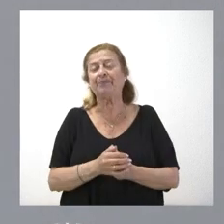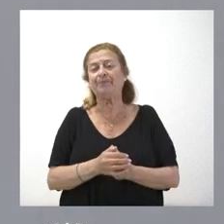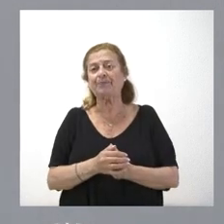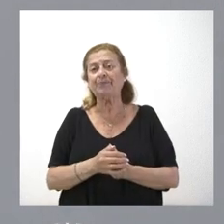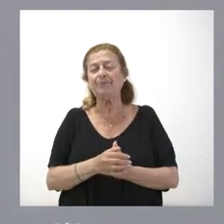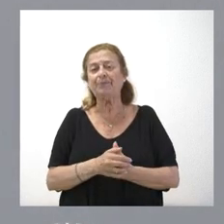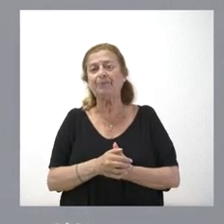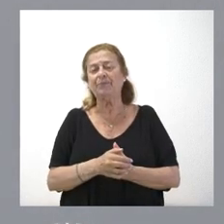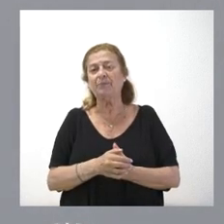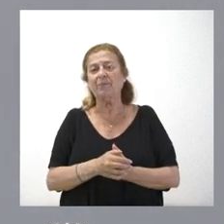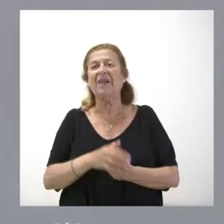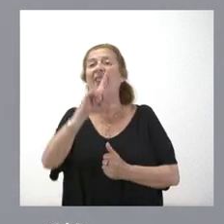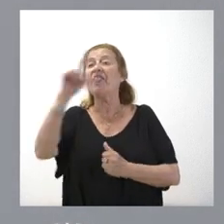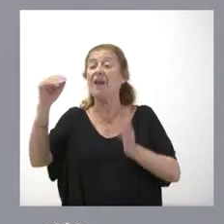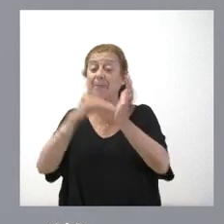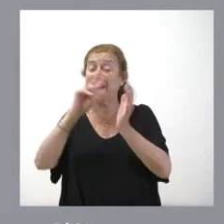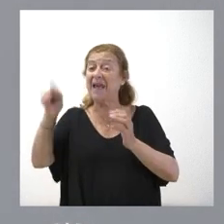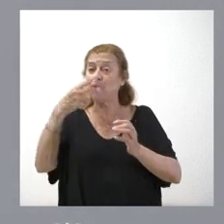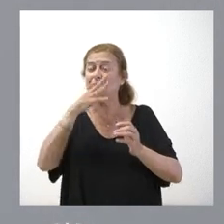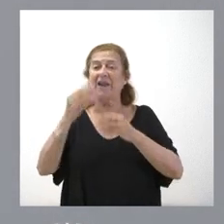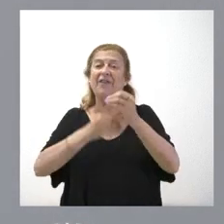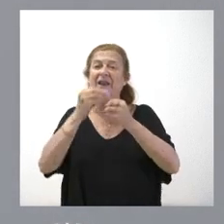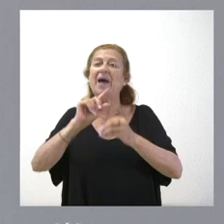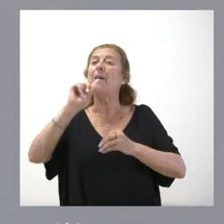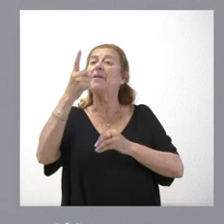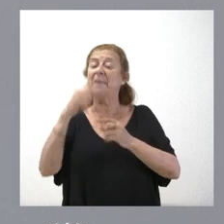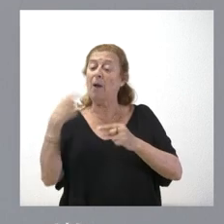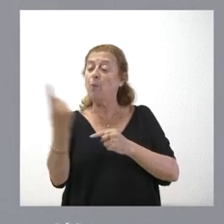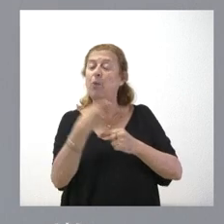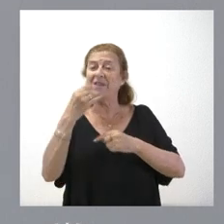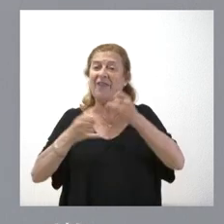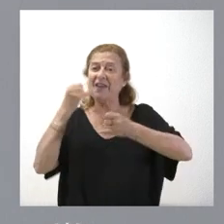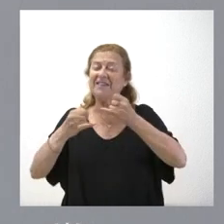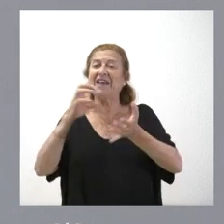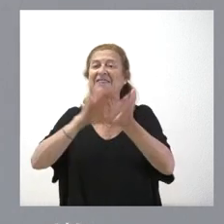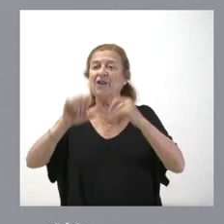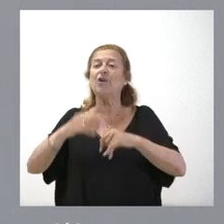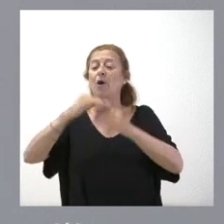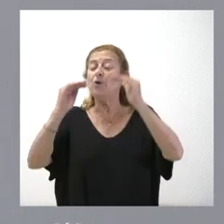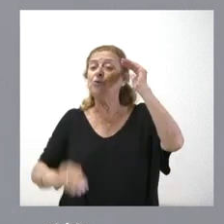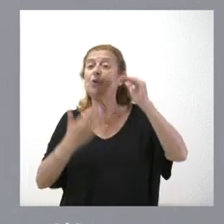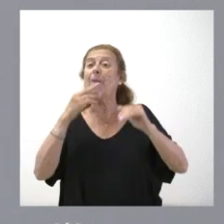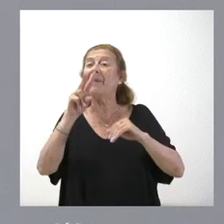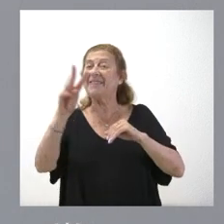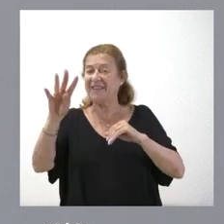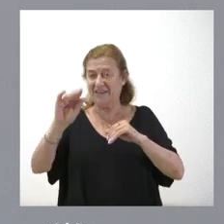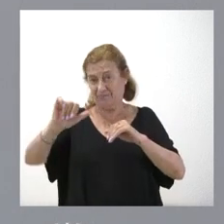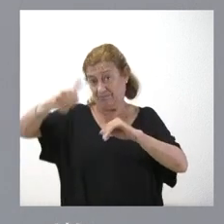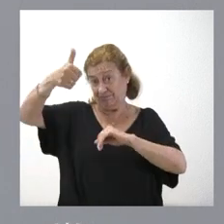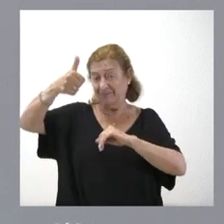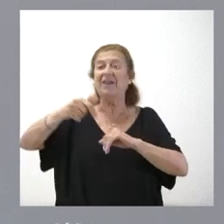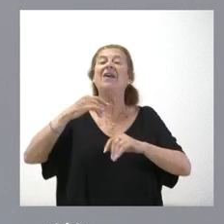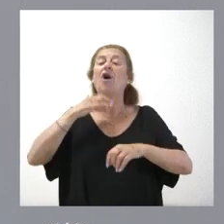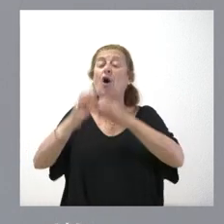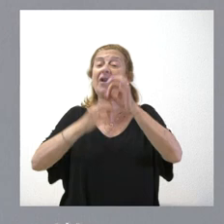extranjeras 100.000 para la celebración de la primera vuelta ciclista castill León sub23 élite lo organiza el club